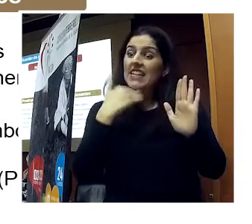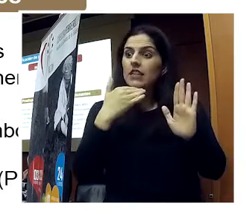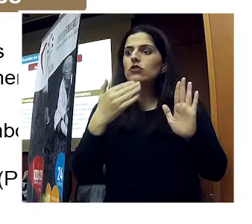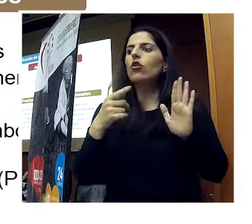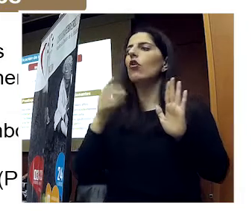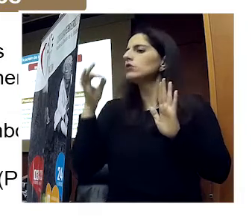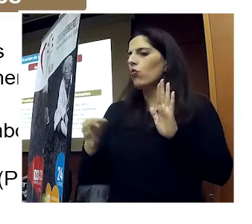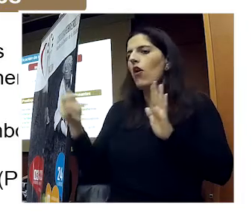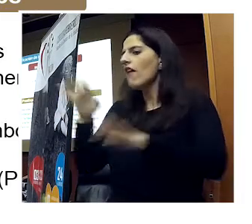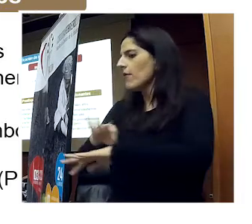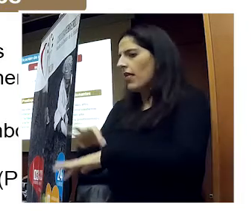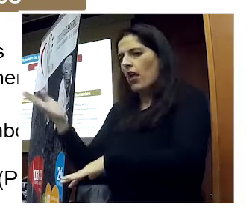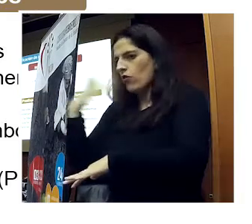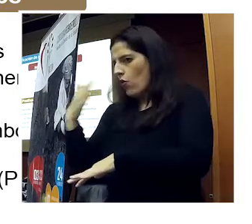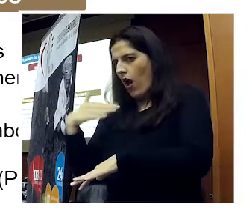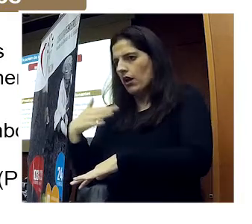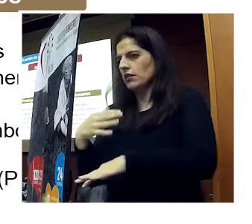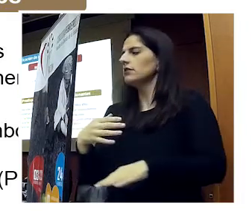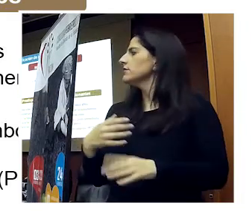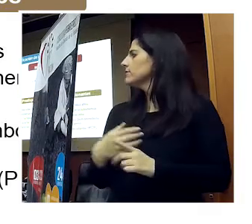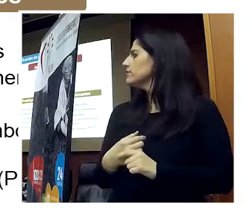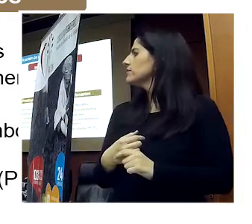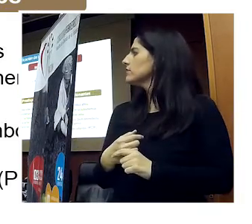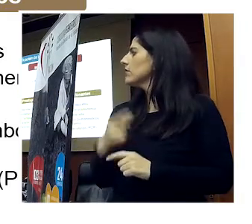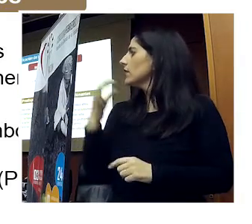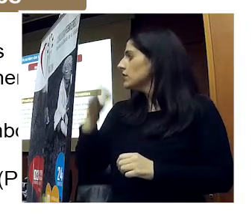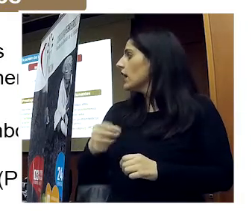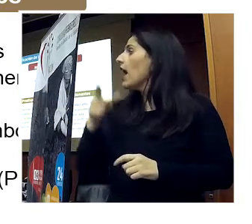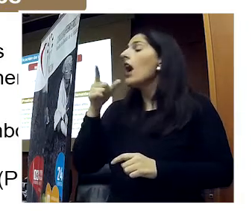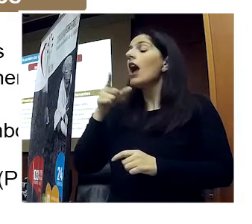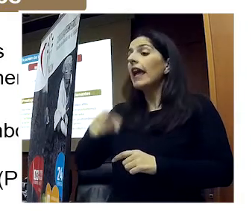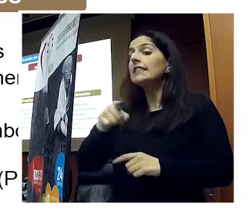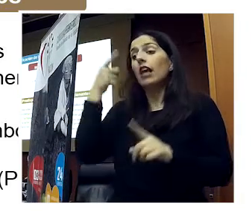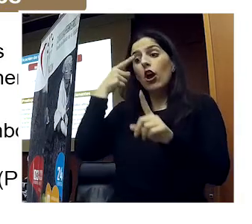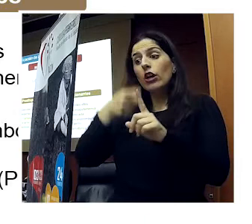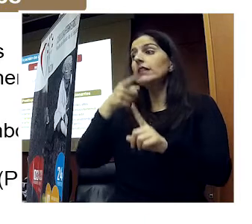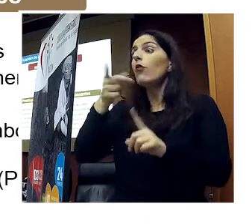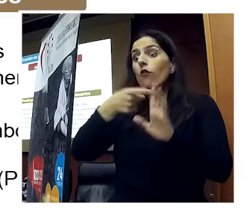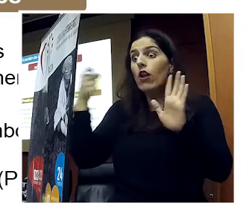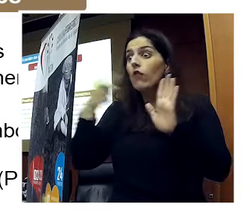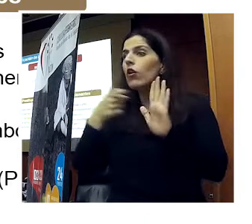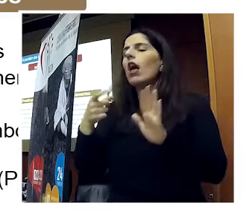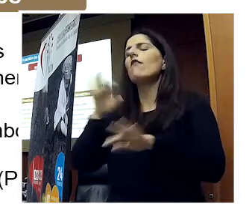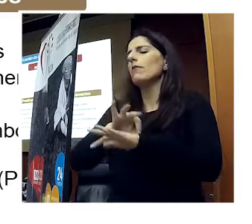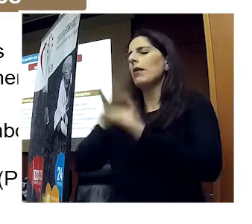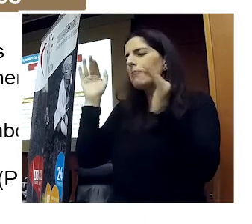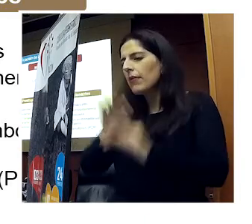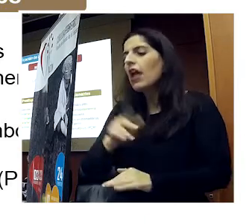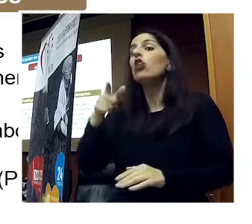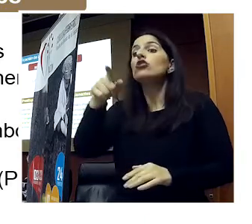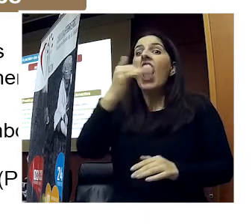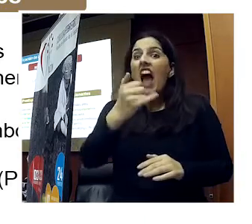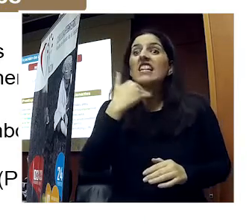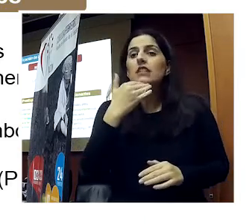reducirlos, pues se puede conseguir también a su vez disminuir la posibilidad de que esta enfermedad se pueda llegar a desarrollar o si ya está presente incluso que podamos